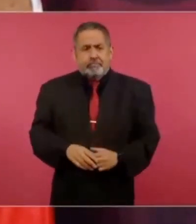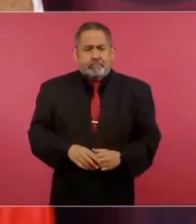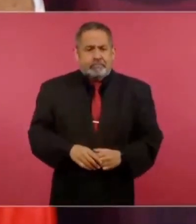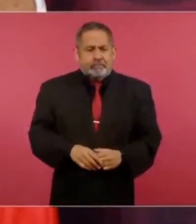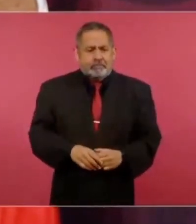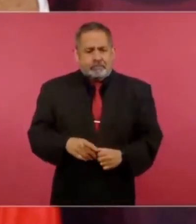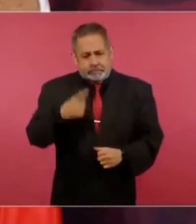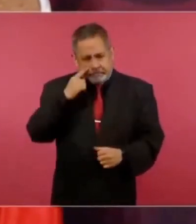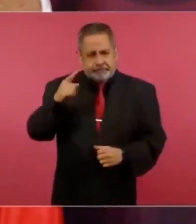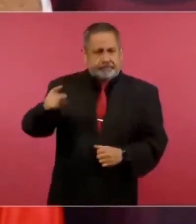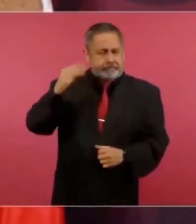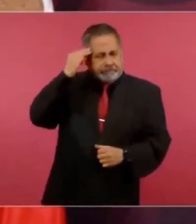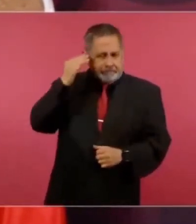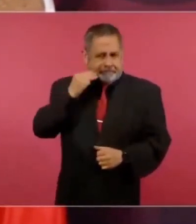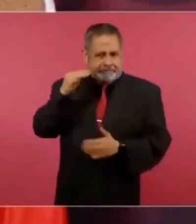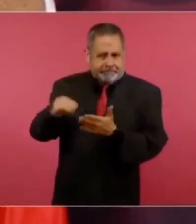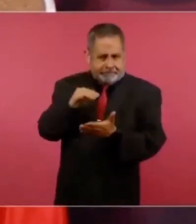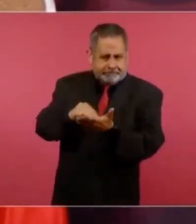ve a Mérida